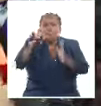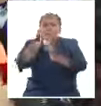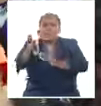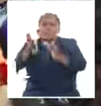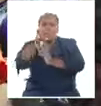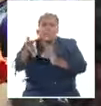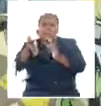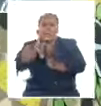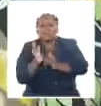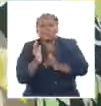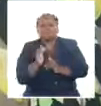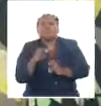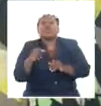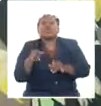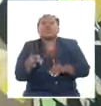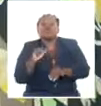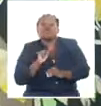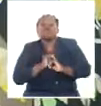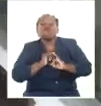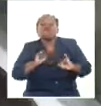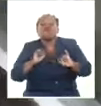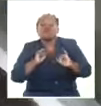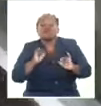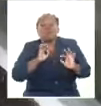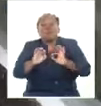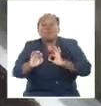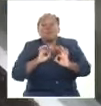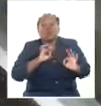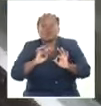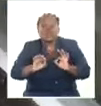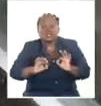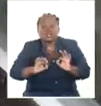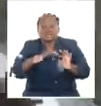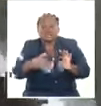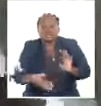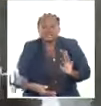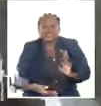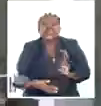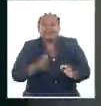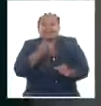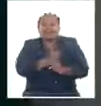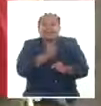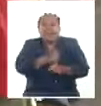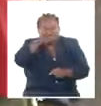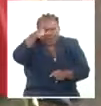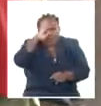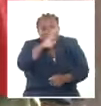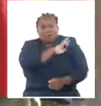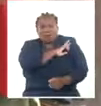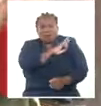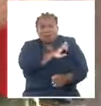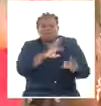Más detalles para la protección de la maternidad a la trabajadora en Cuba y la responsabilidad